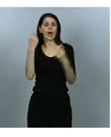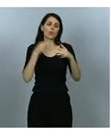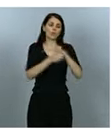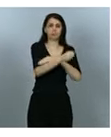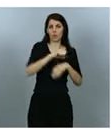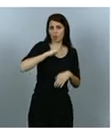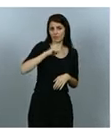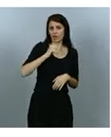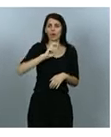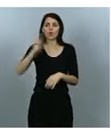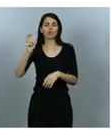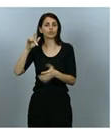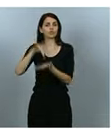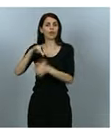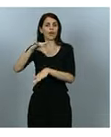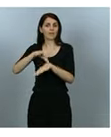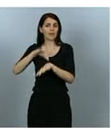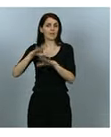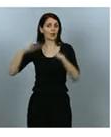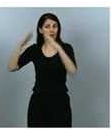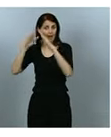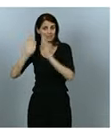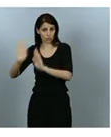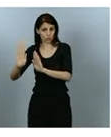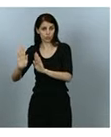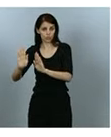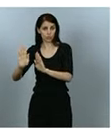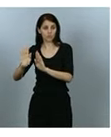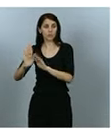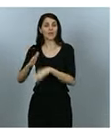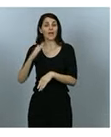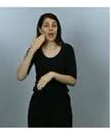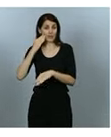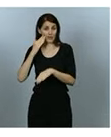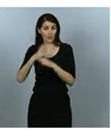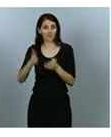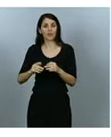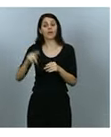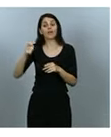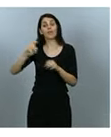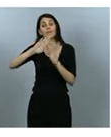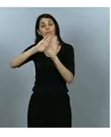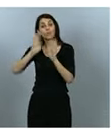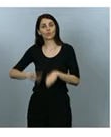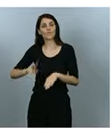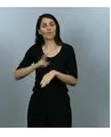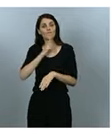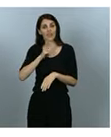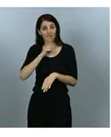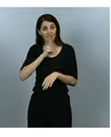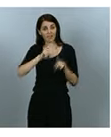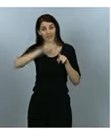enfermedad domiciliaria, en amarillo. Y luego en verde tenemos los casos que han sido leves o